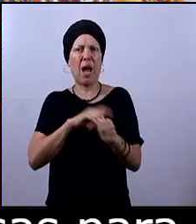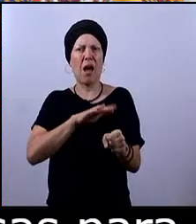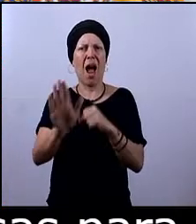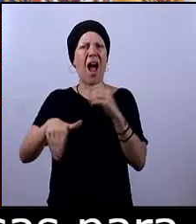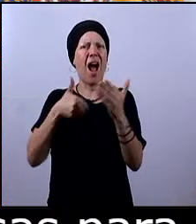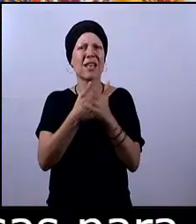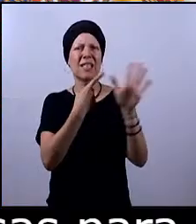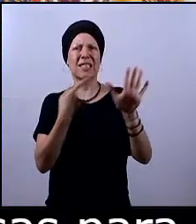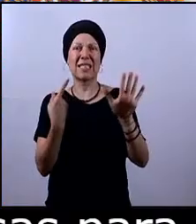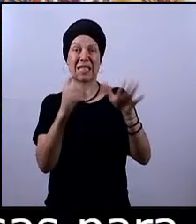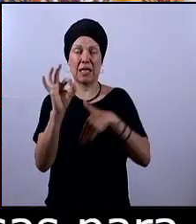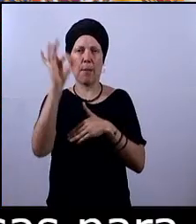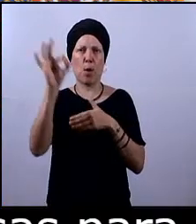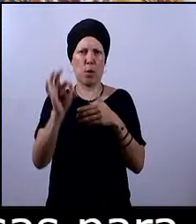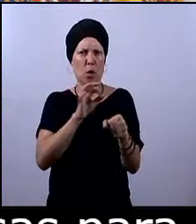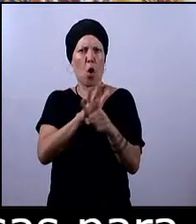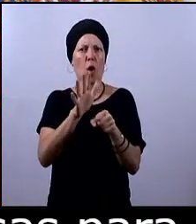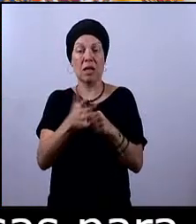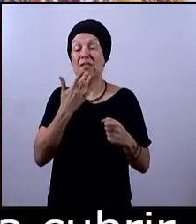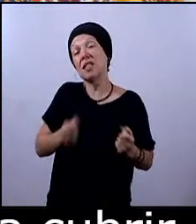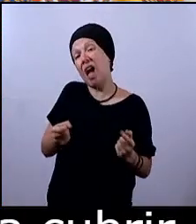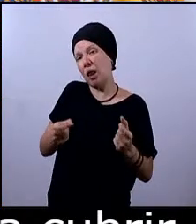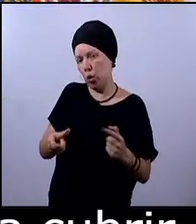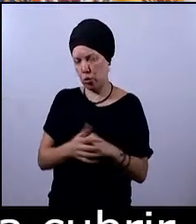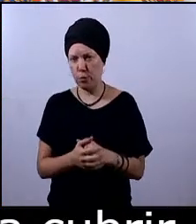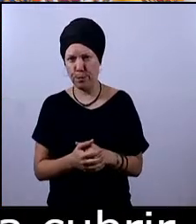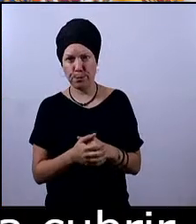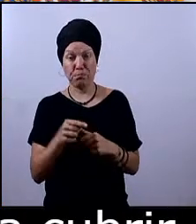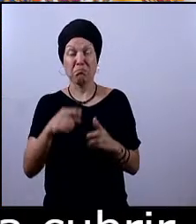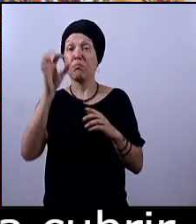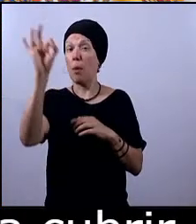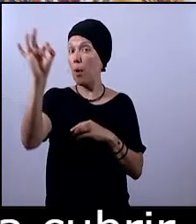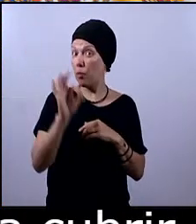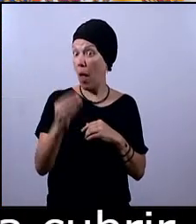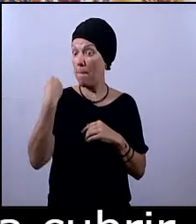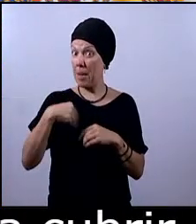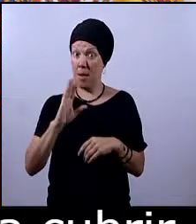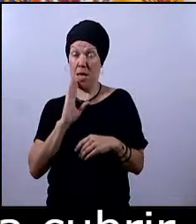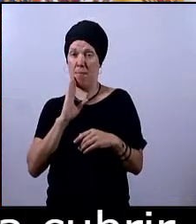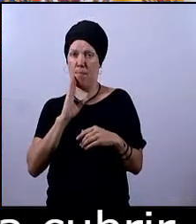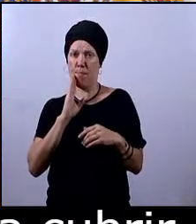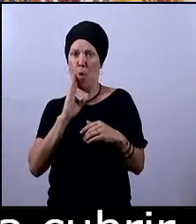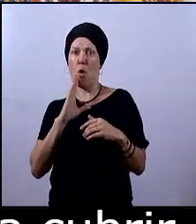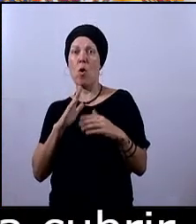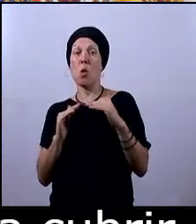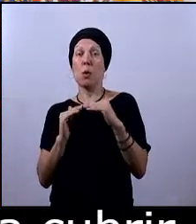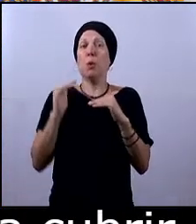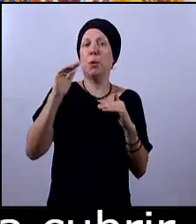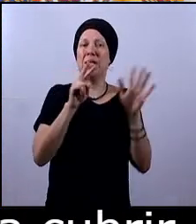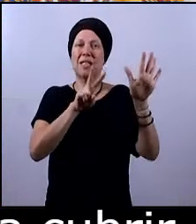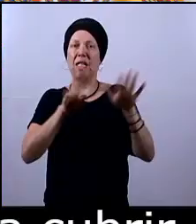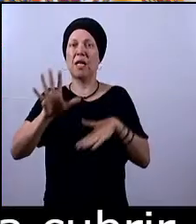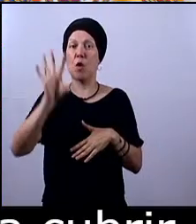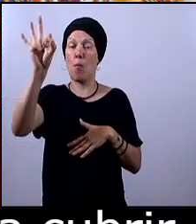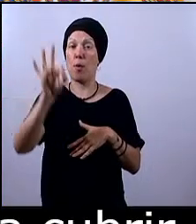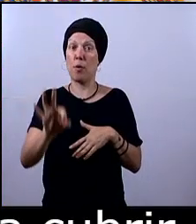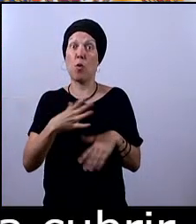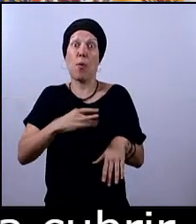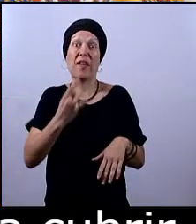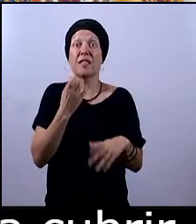el 60% de los gastos elegibles y este porcentaje se va a elevar al 75% para aquellas